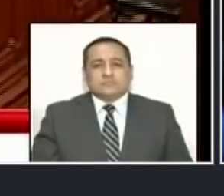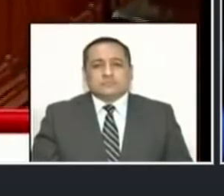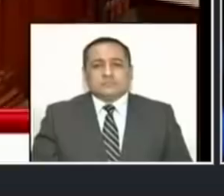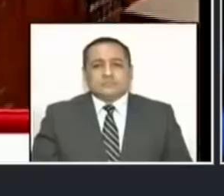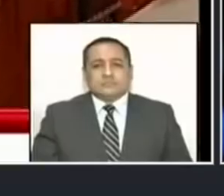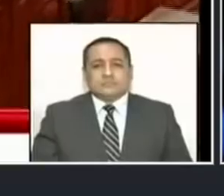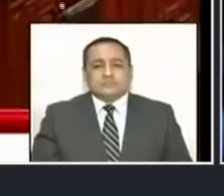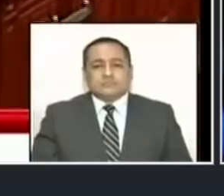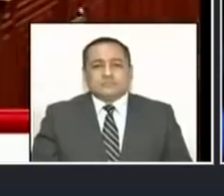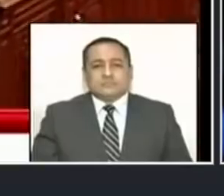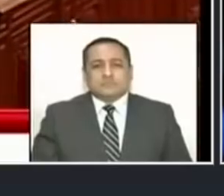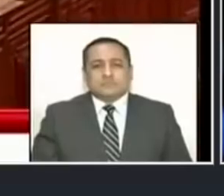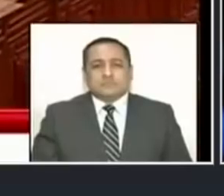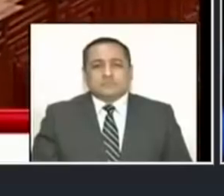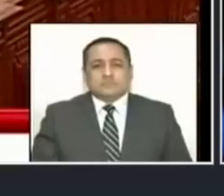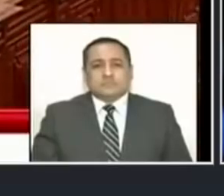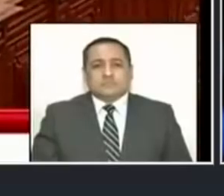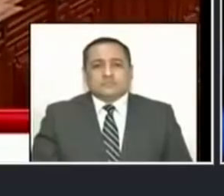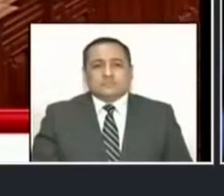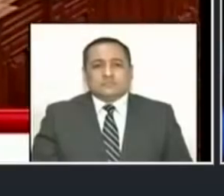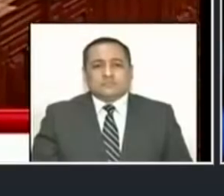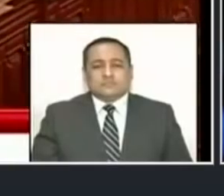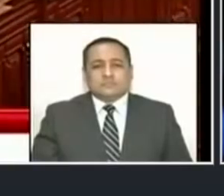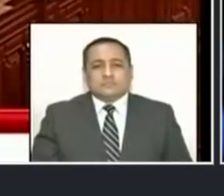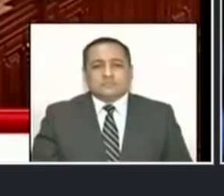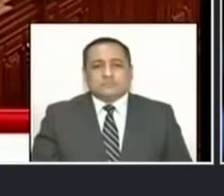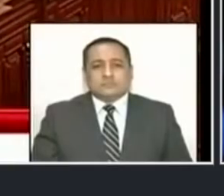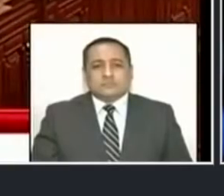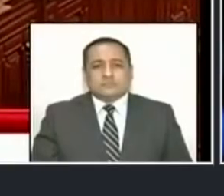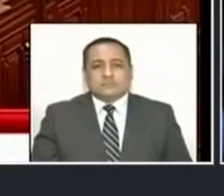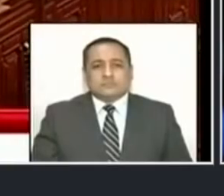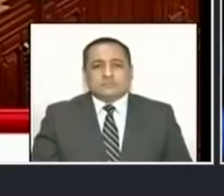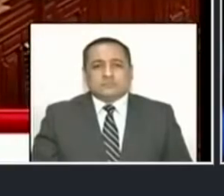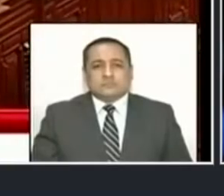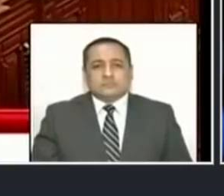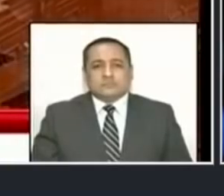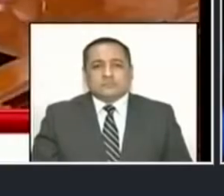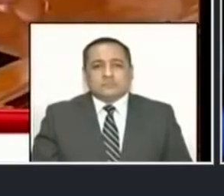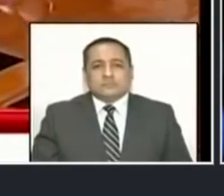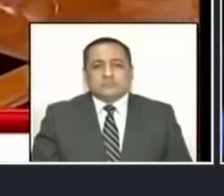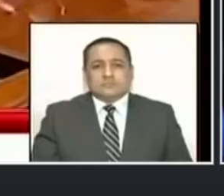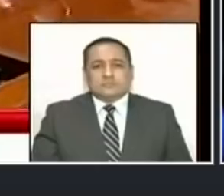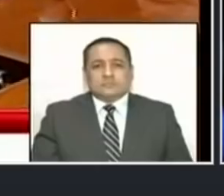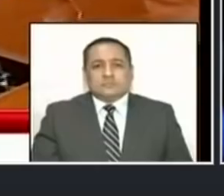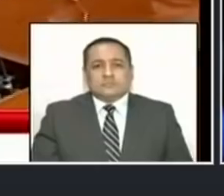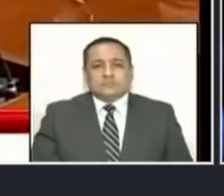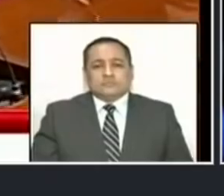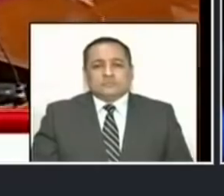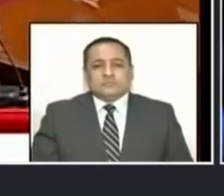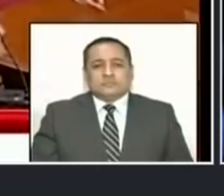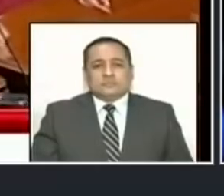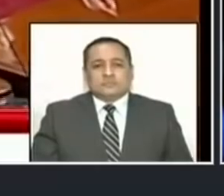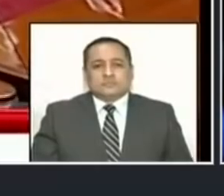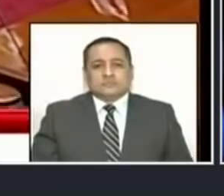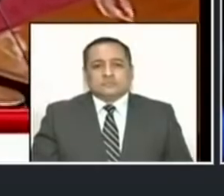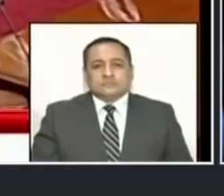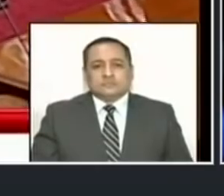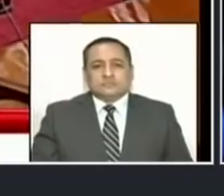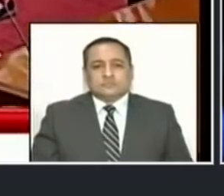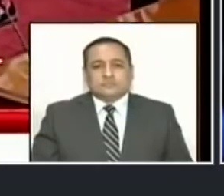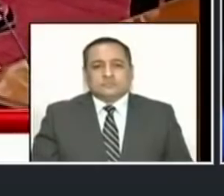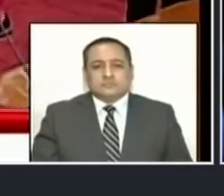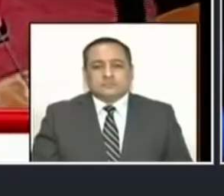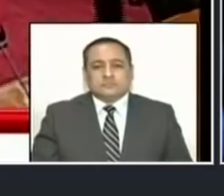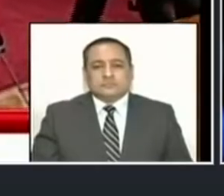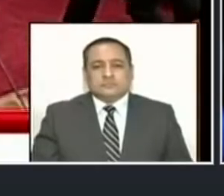del vocero de la Policía Nacional dando cuenta de lo que ocurrió en la marcha, que uno dice, así no se va a volver a tejer una